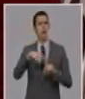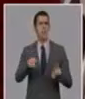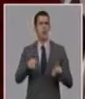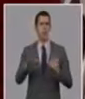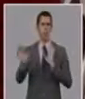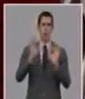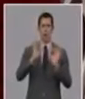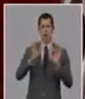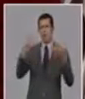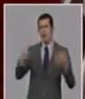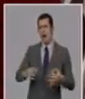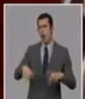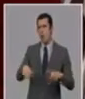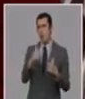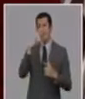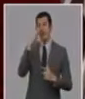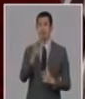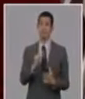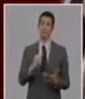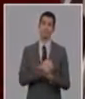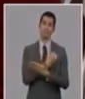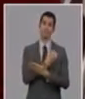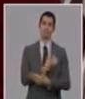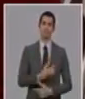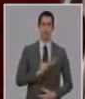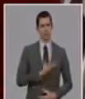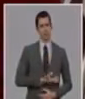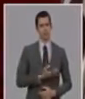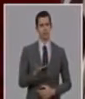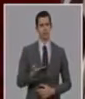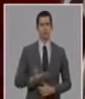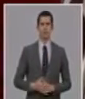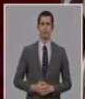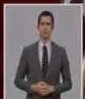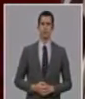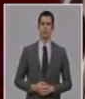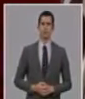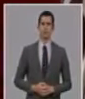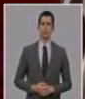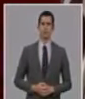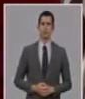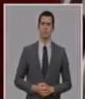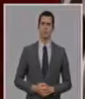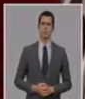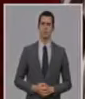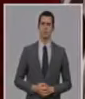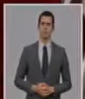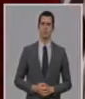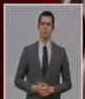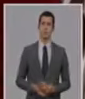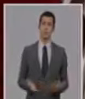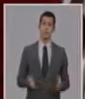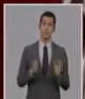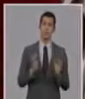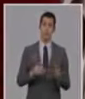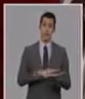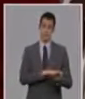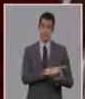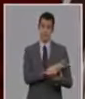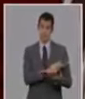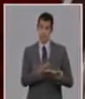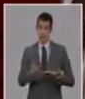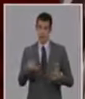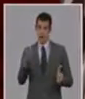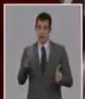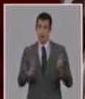medidas para enfrentar la enfermedad. En estos días, por supuesto, hay mayor tensión en el sistema de salud porque todas las